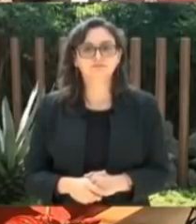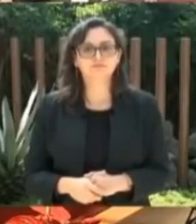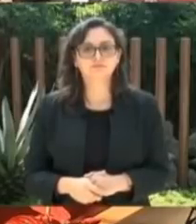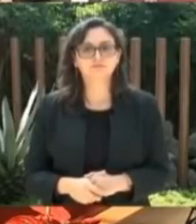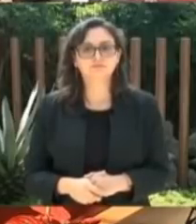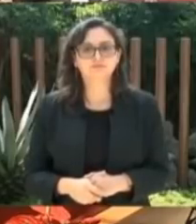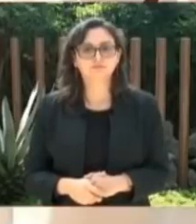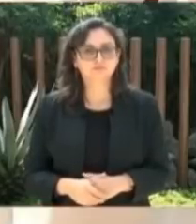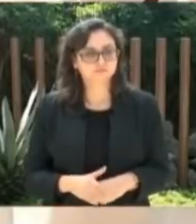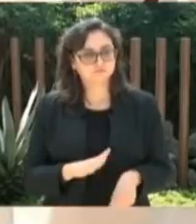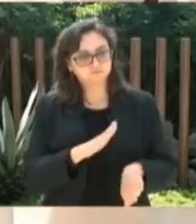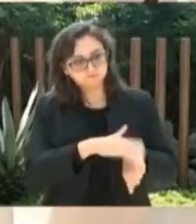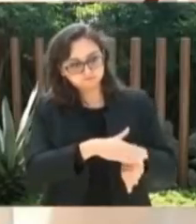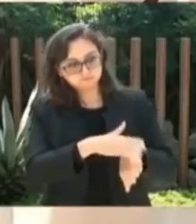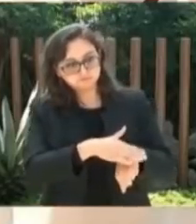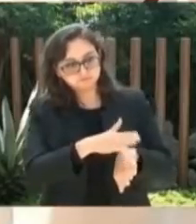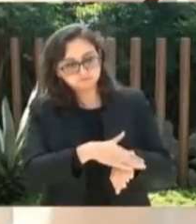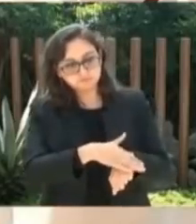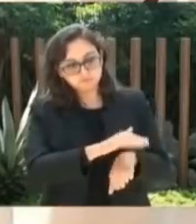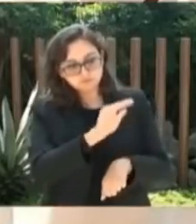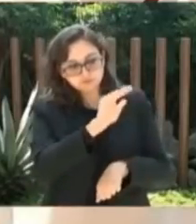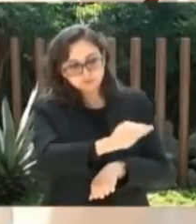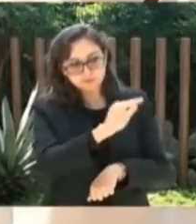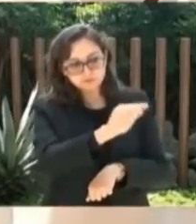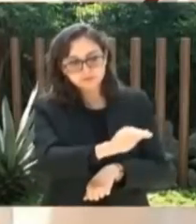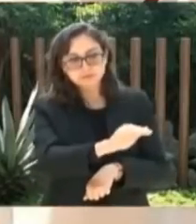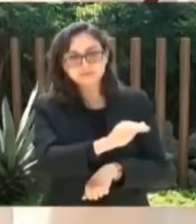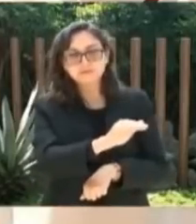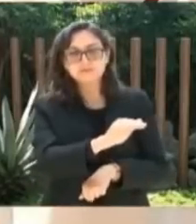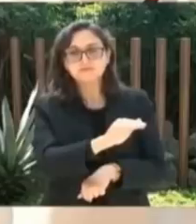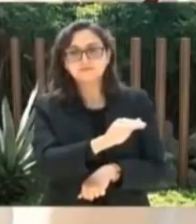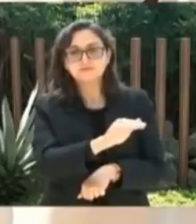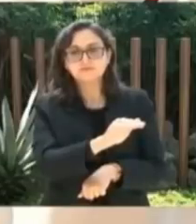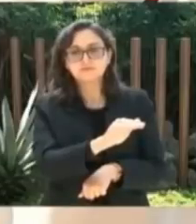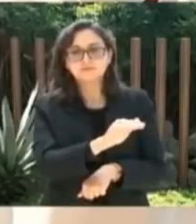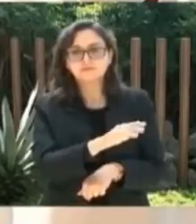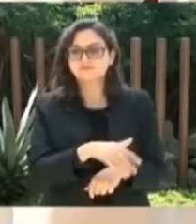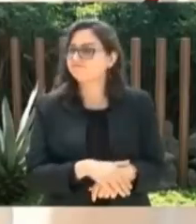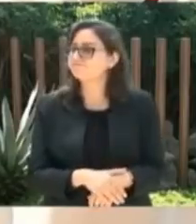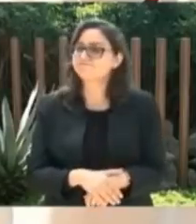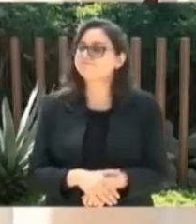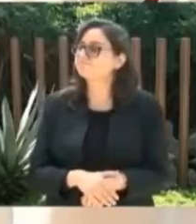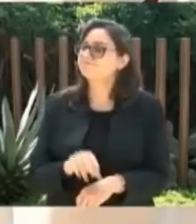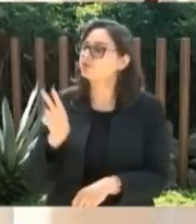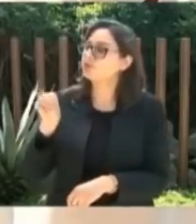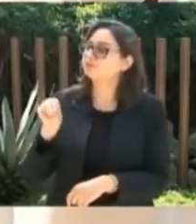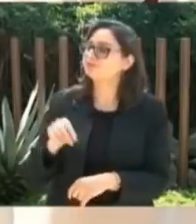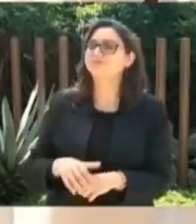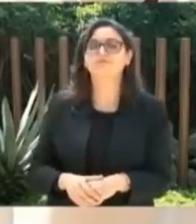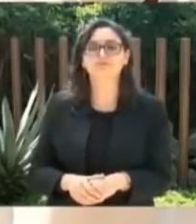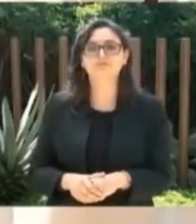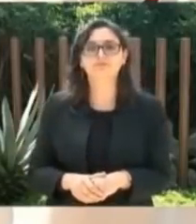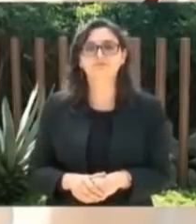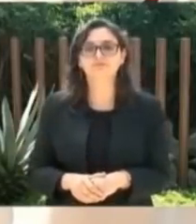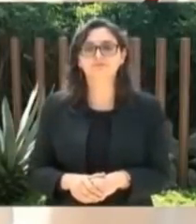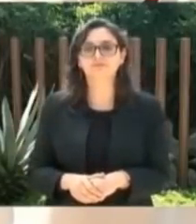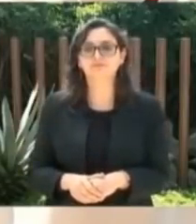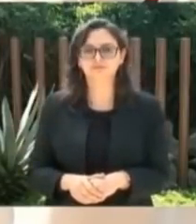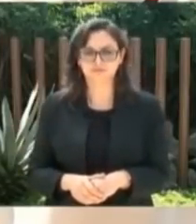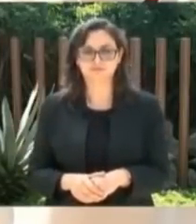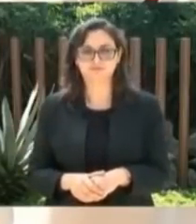Entonces se le habló a Andrés Lira y dijo no,